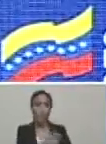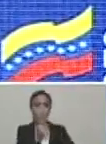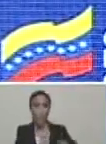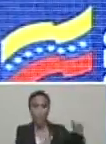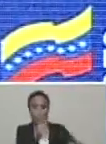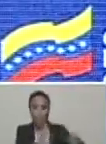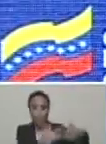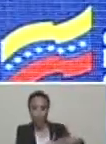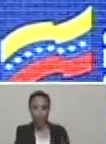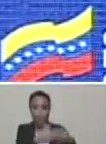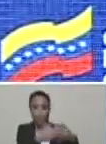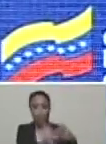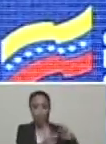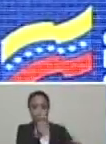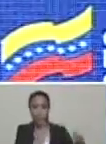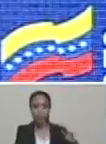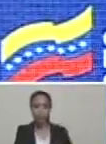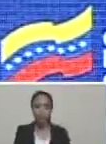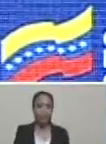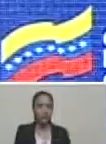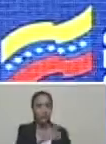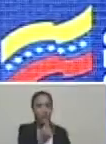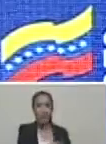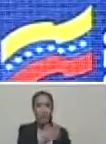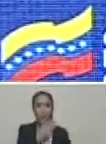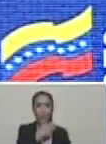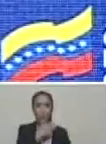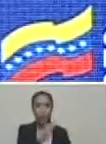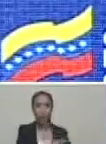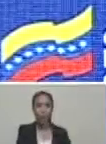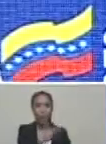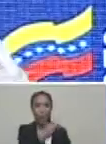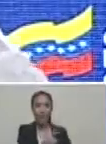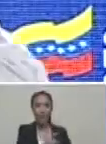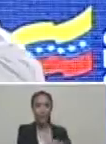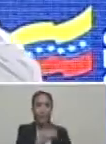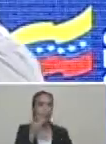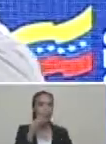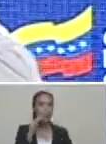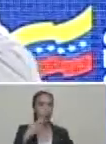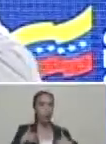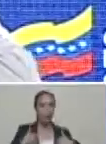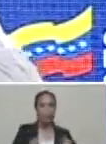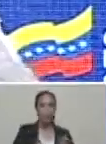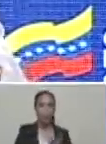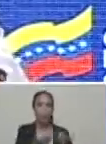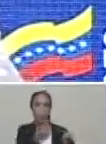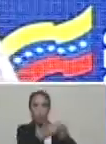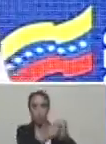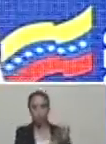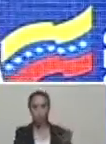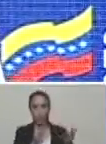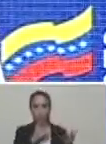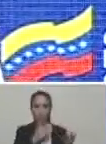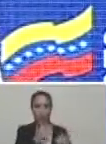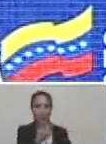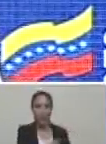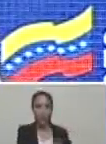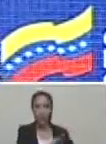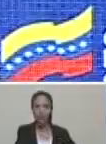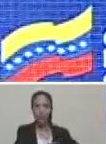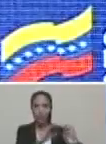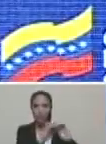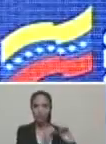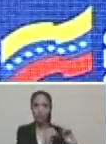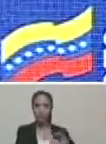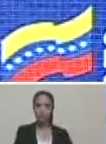estadounidenses sin derecho a ningún servicio de salud. No reciben servicio de salud.